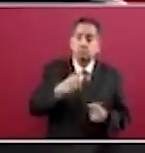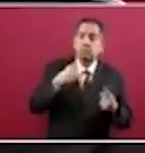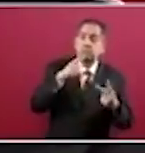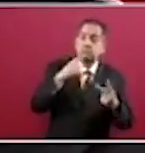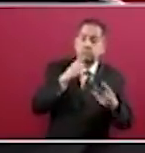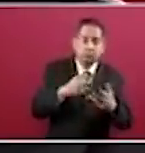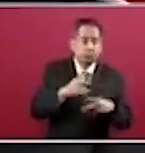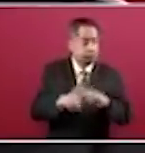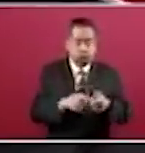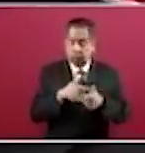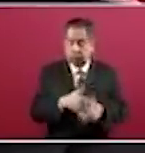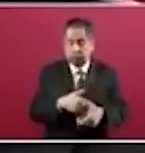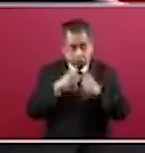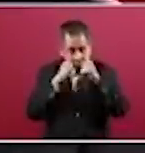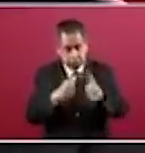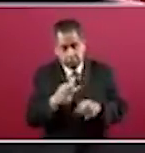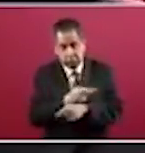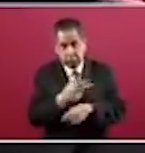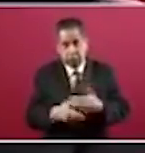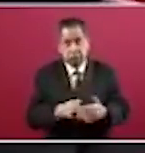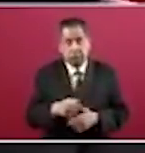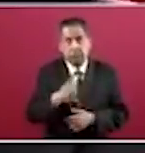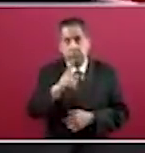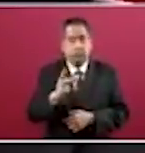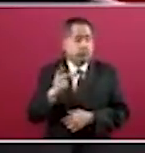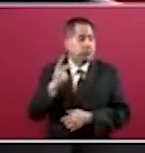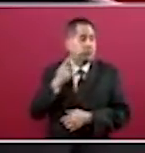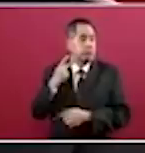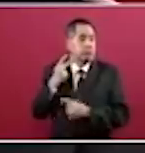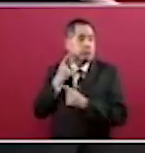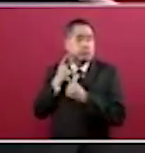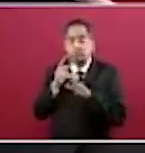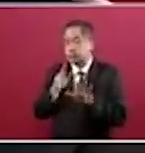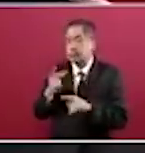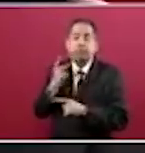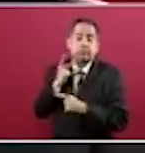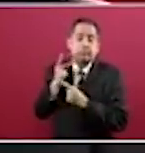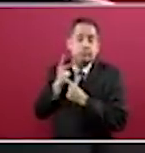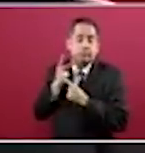denuncias, pues atenderlas. Políticamente,